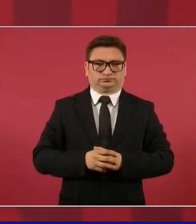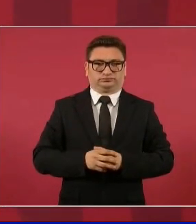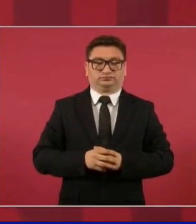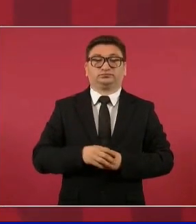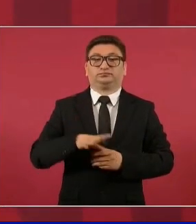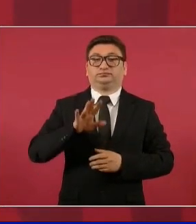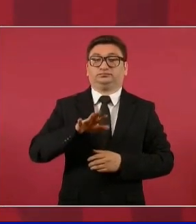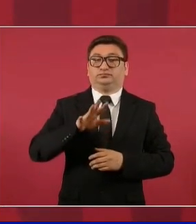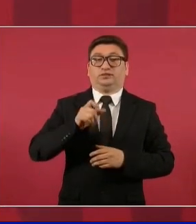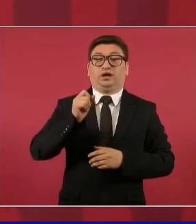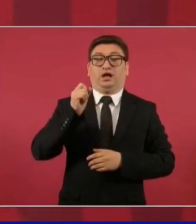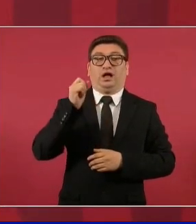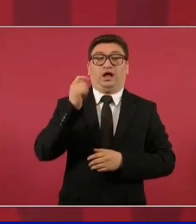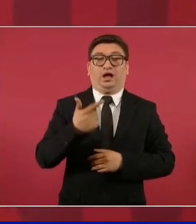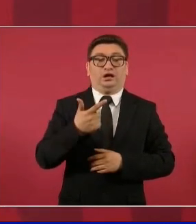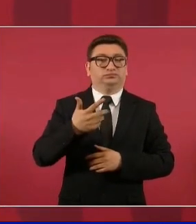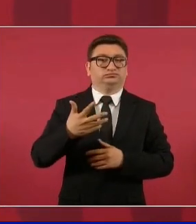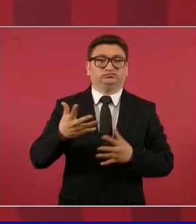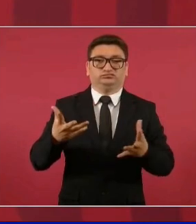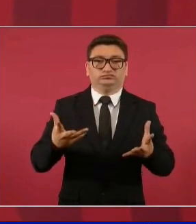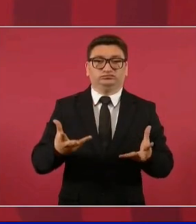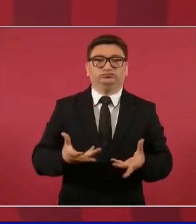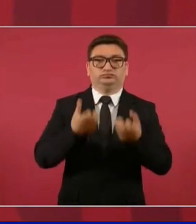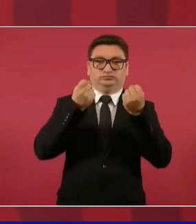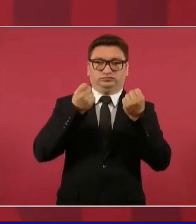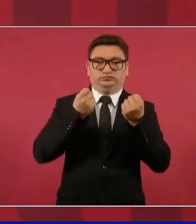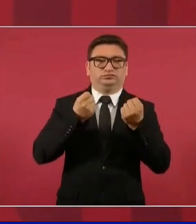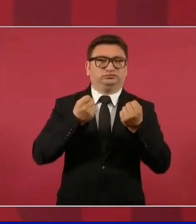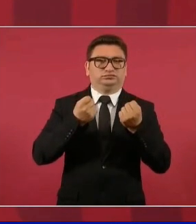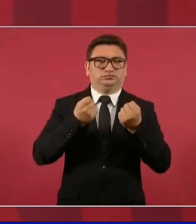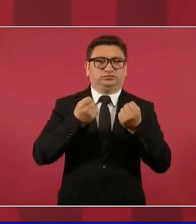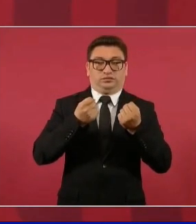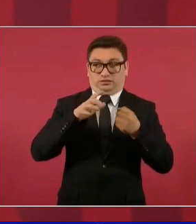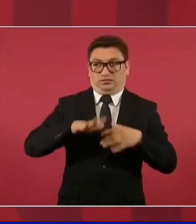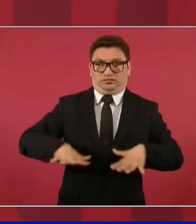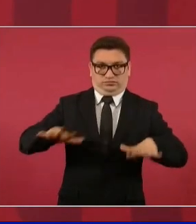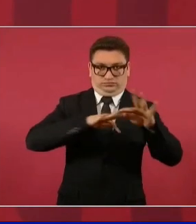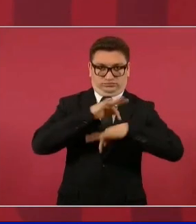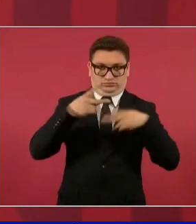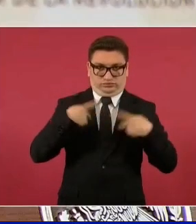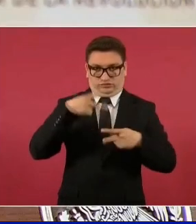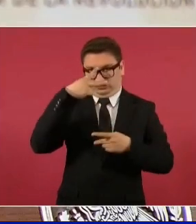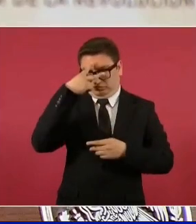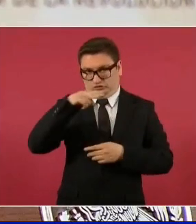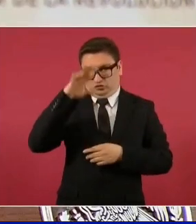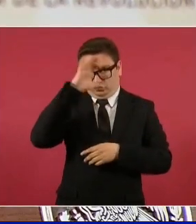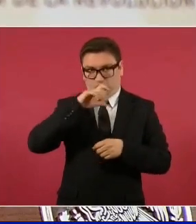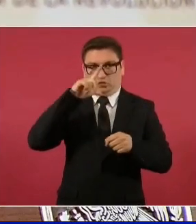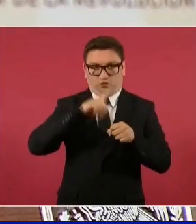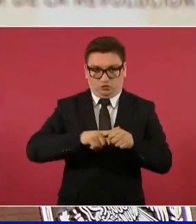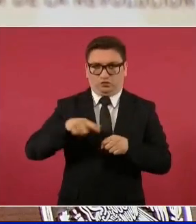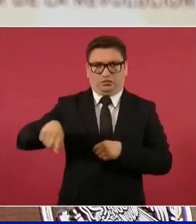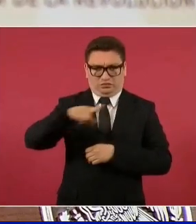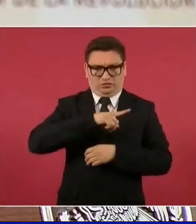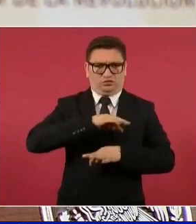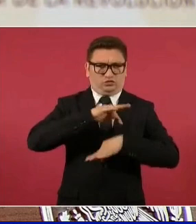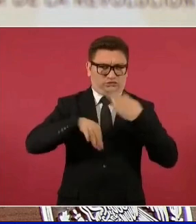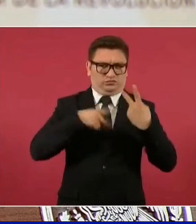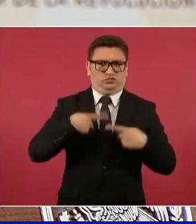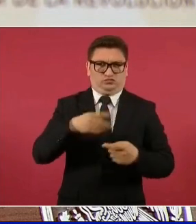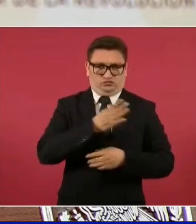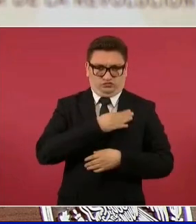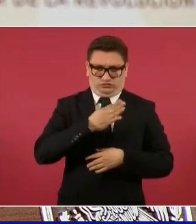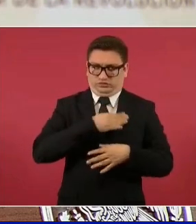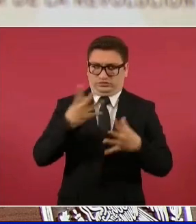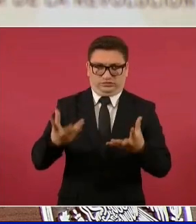salvó? Además de la cultura de nuestro pueblo, que es un pueblo bueno, nos